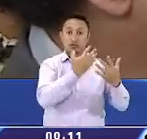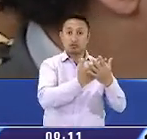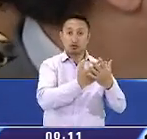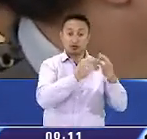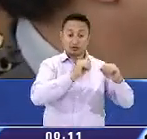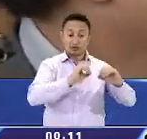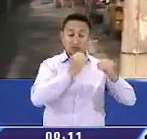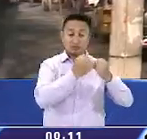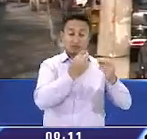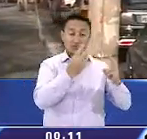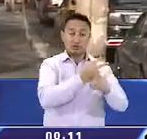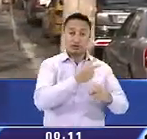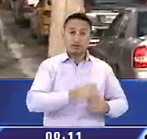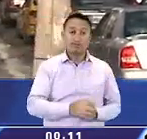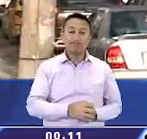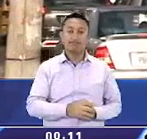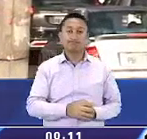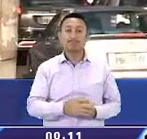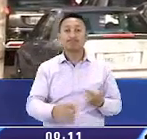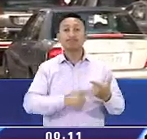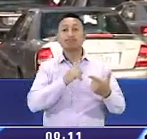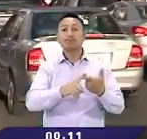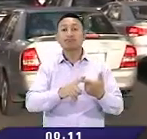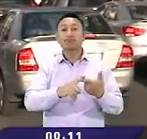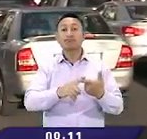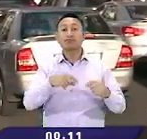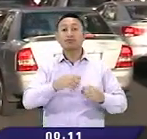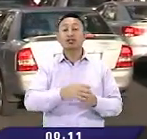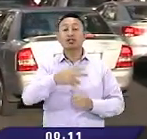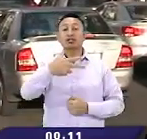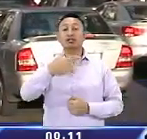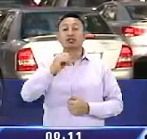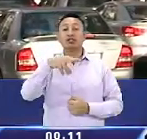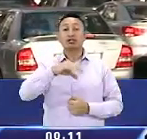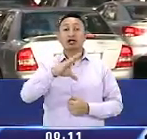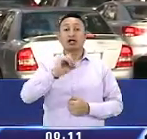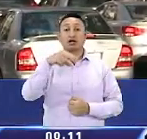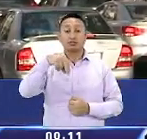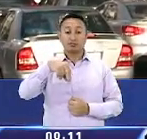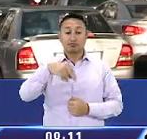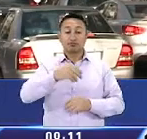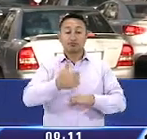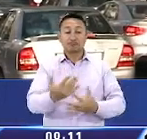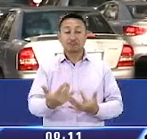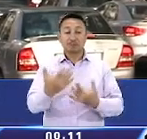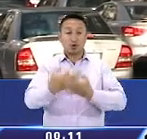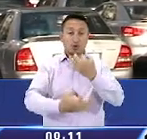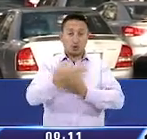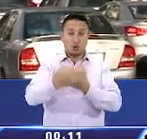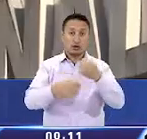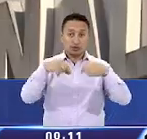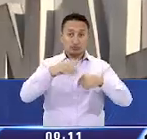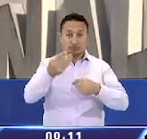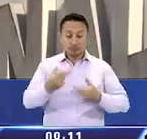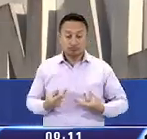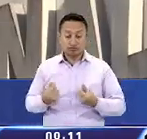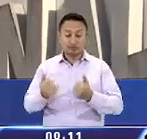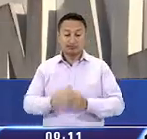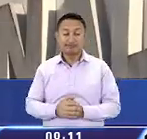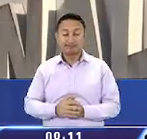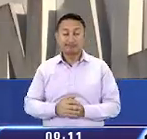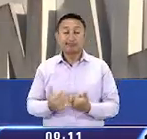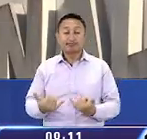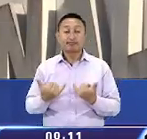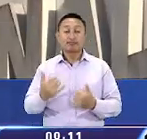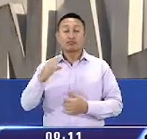delincuencia organizada en el caso china Camp espera un llamado a juicio por el presunto delito de cohecho Y en este el